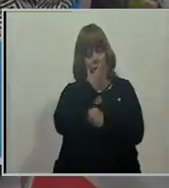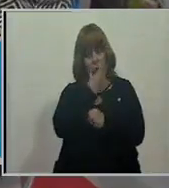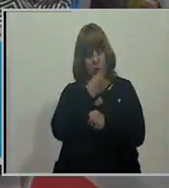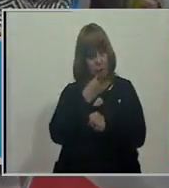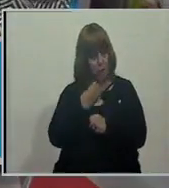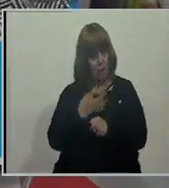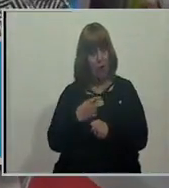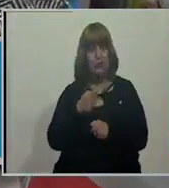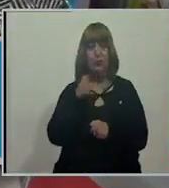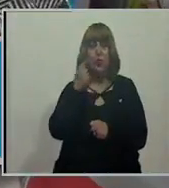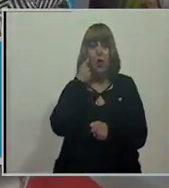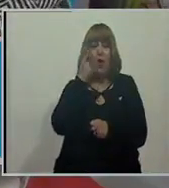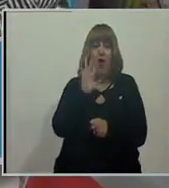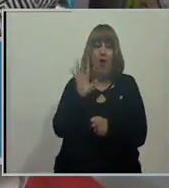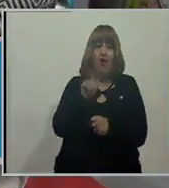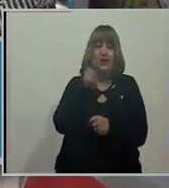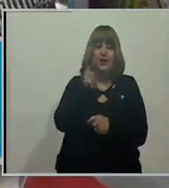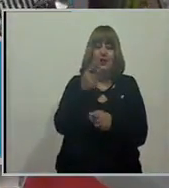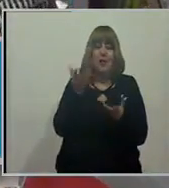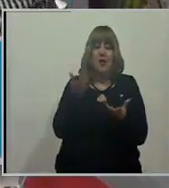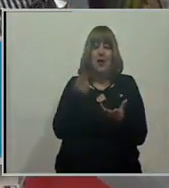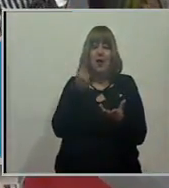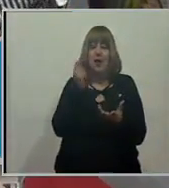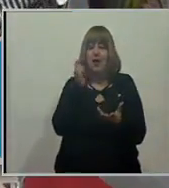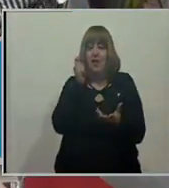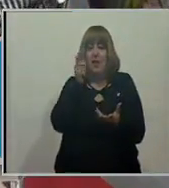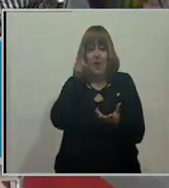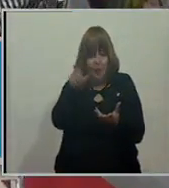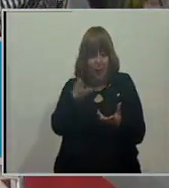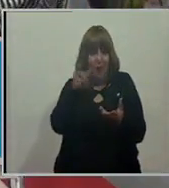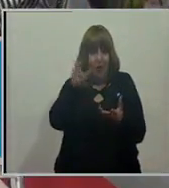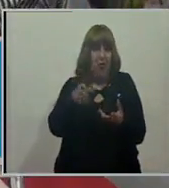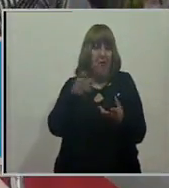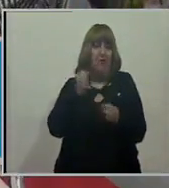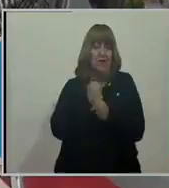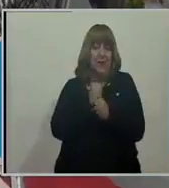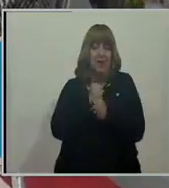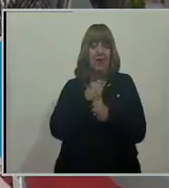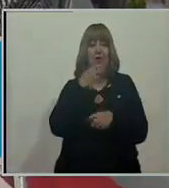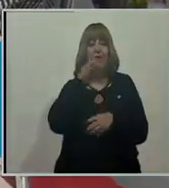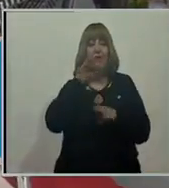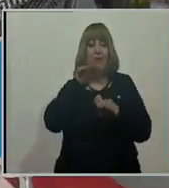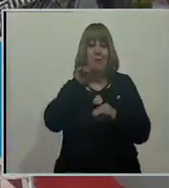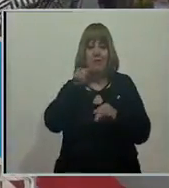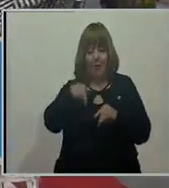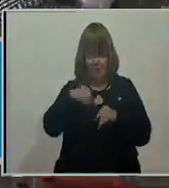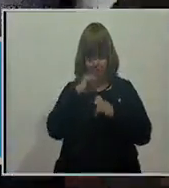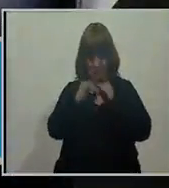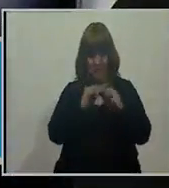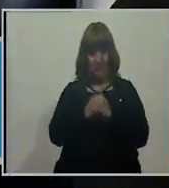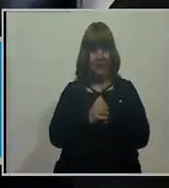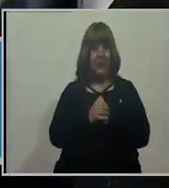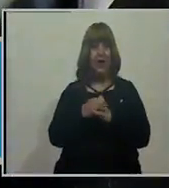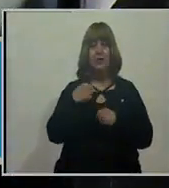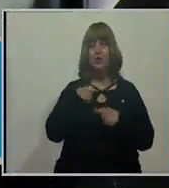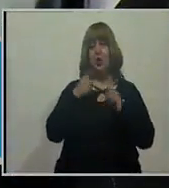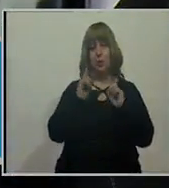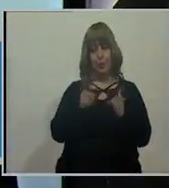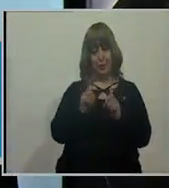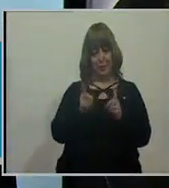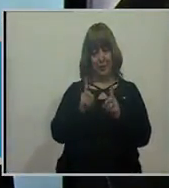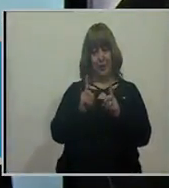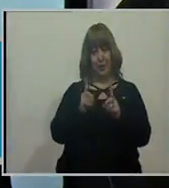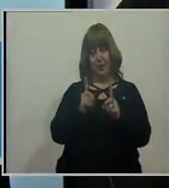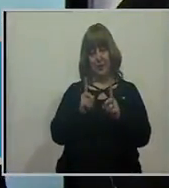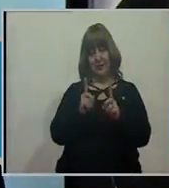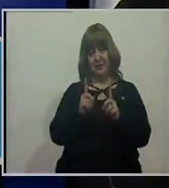Contale a la gente que no te conoce, que creo que son pocos, tu trabajo y lo que vas a estar charlando esta tarde. Bueno, soy docente,